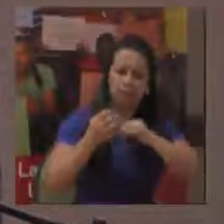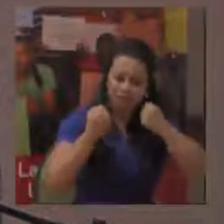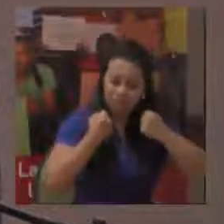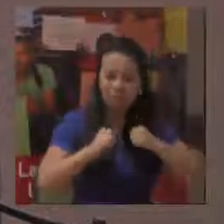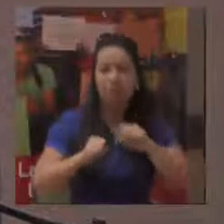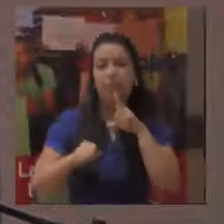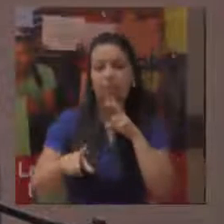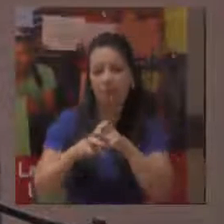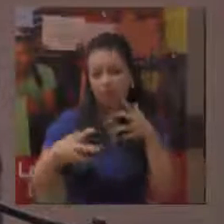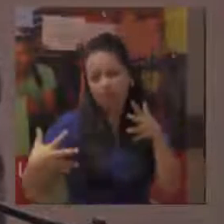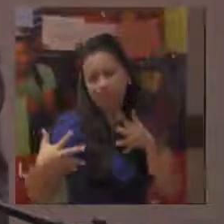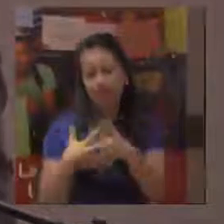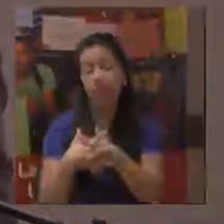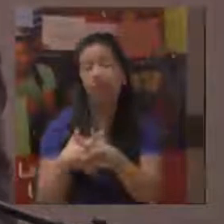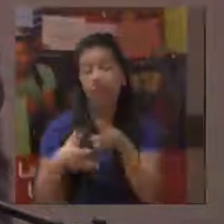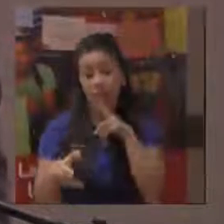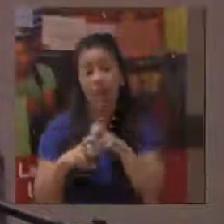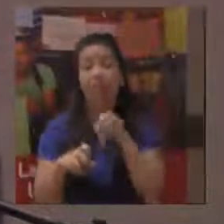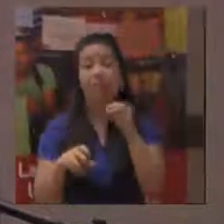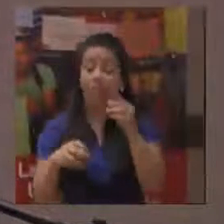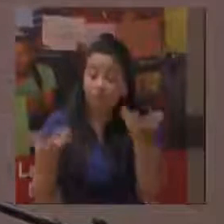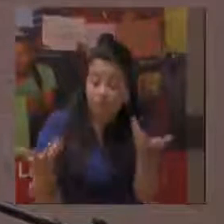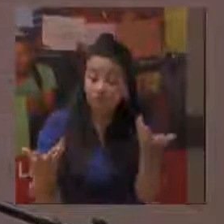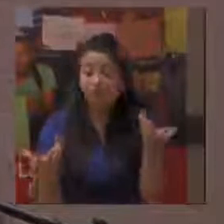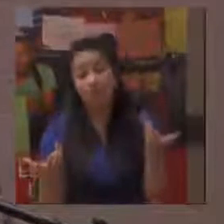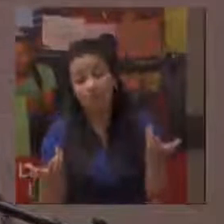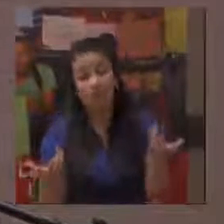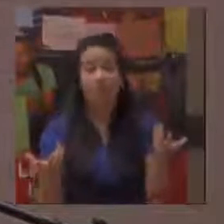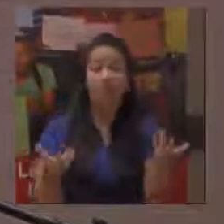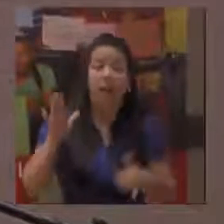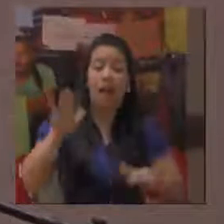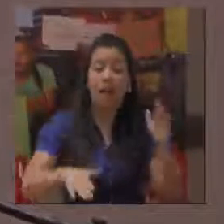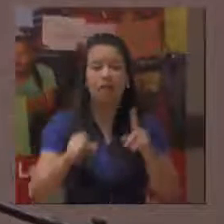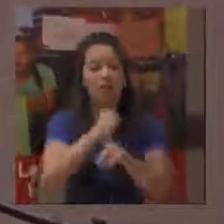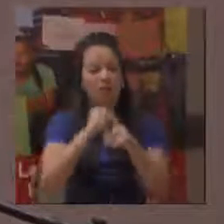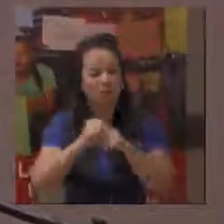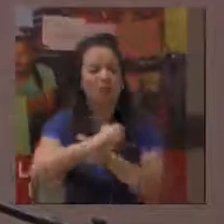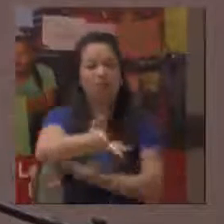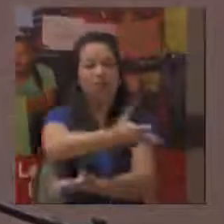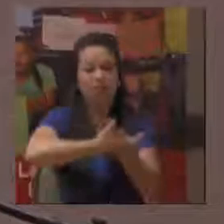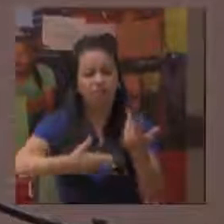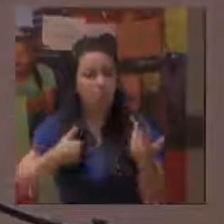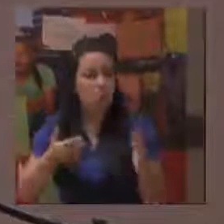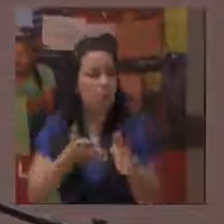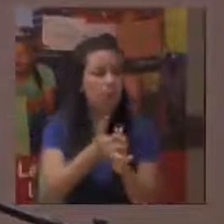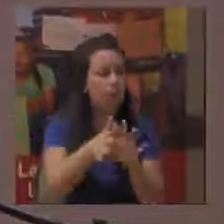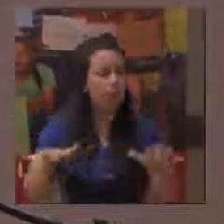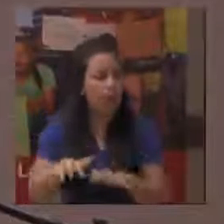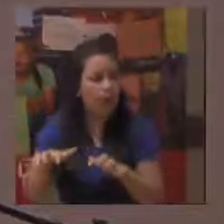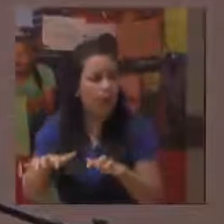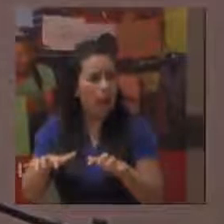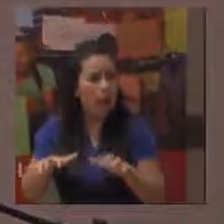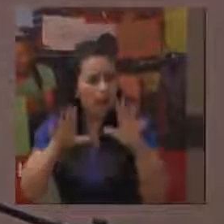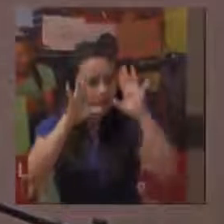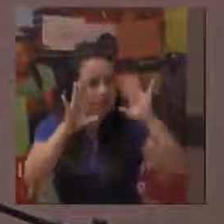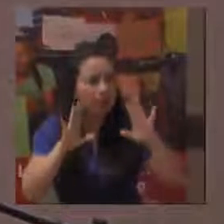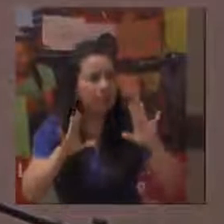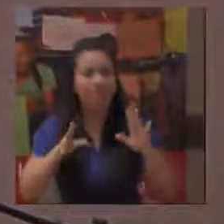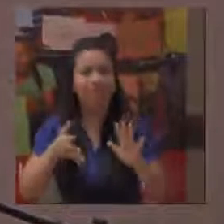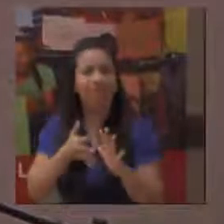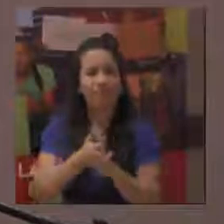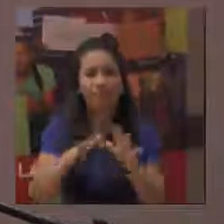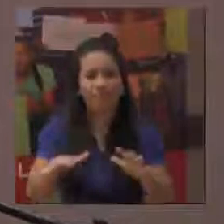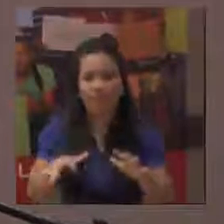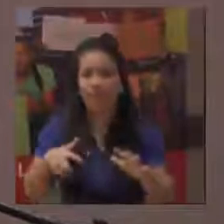política de reintegración. Estos escenarios nos permitió socializarle la política a muchísima gente, entender qué es lo que se hace en